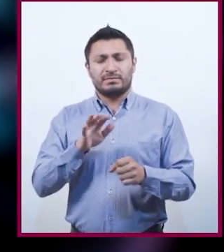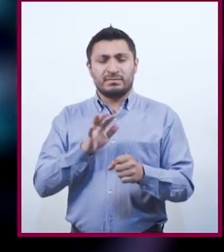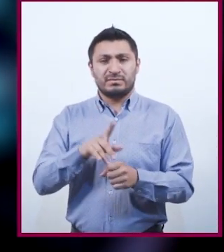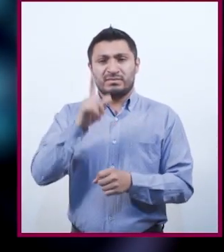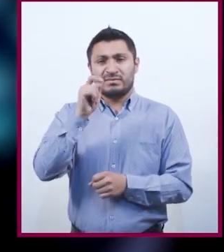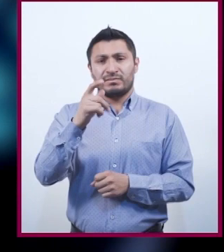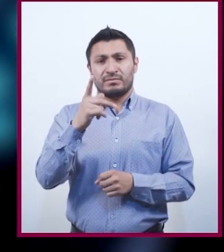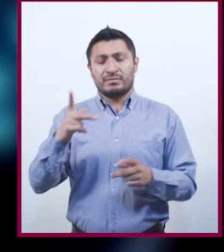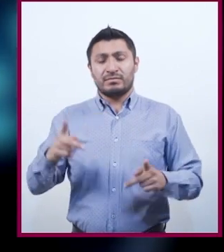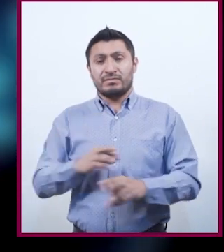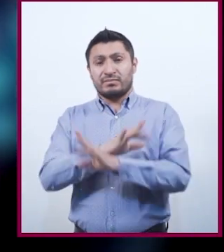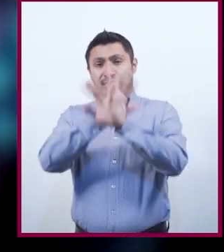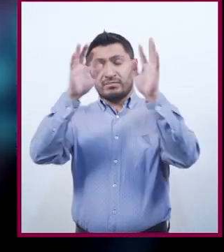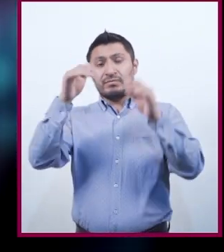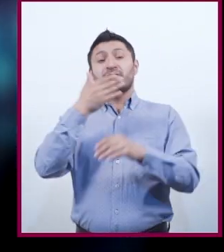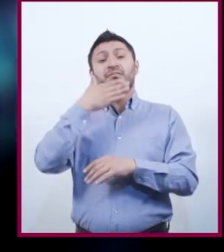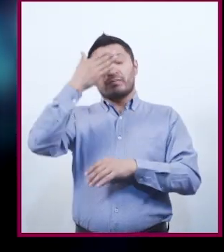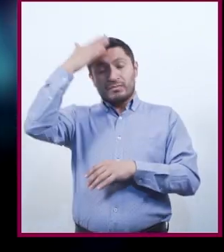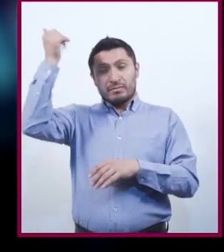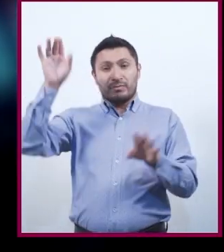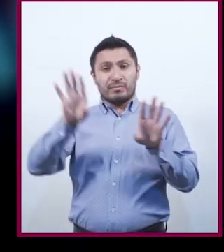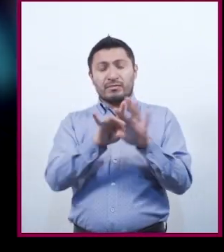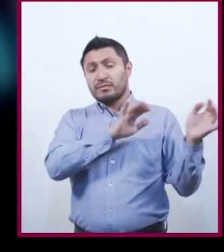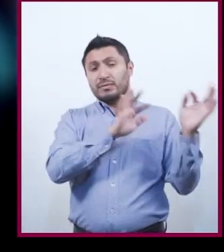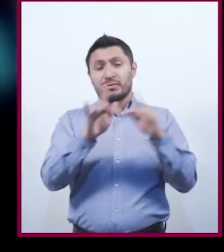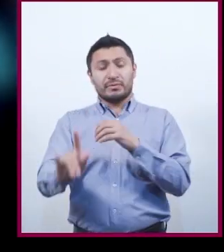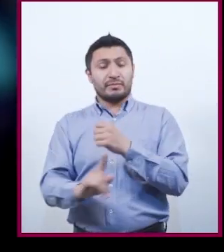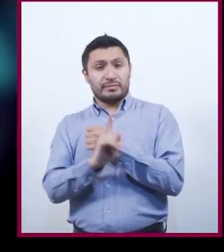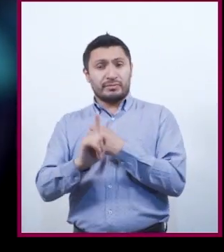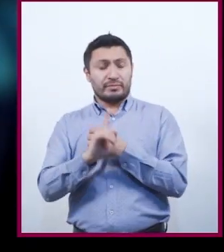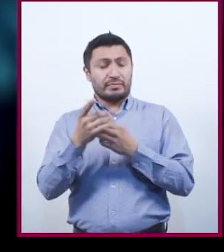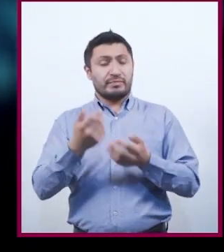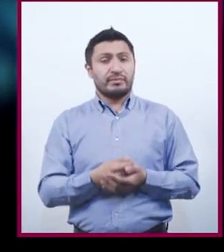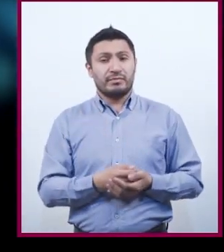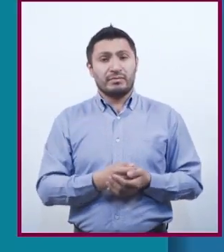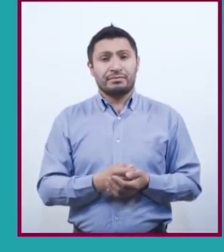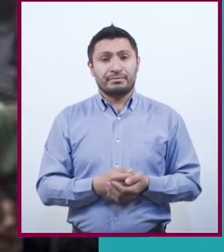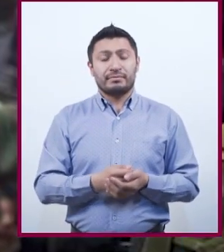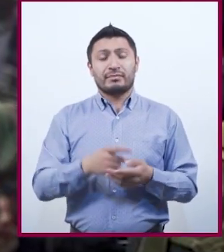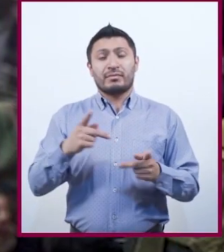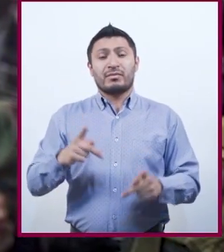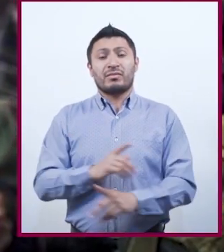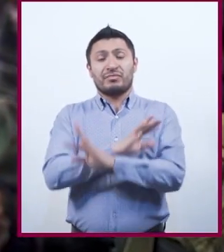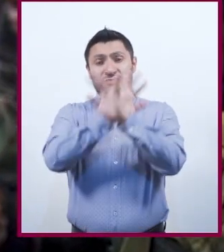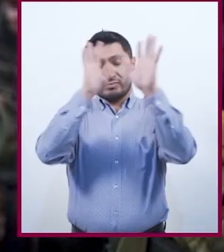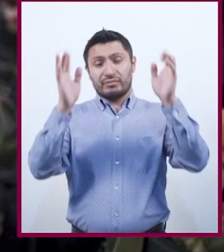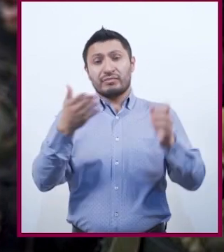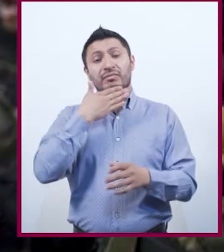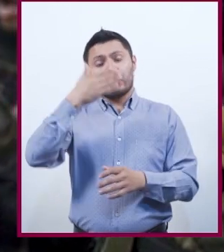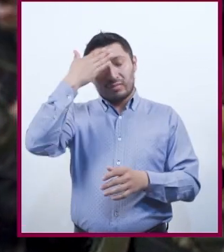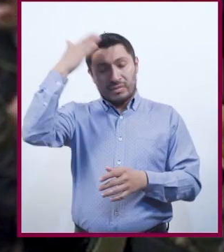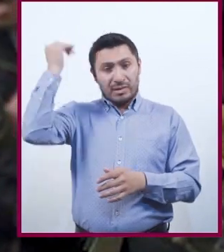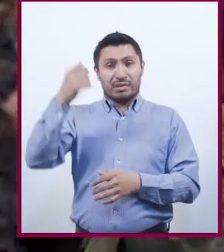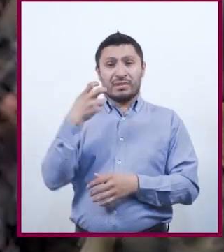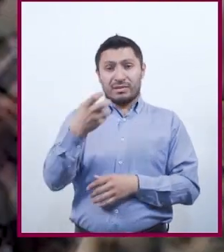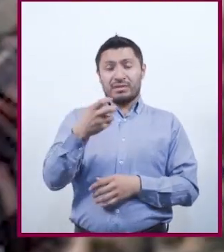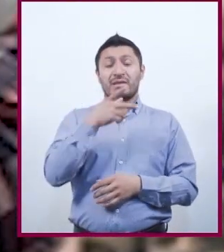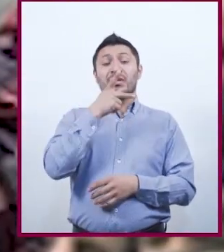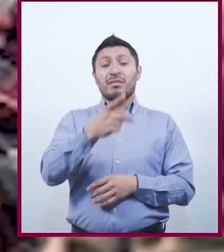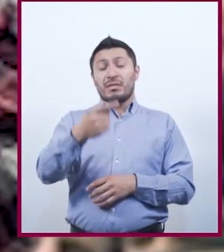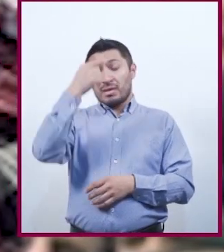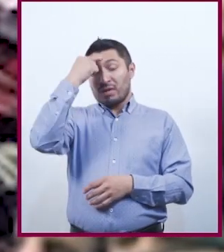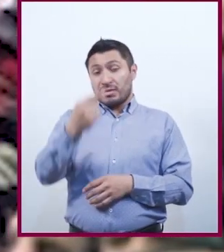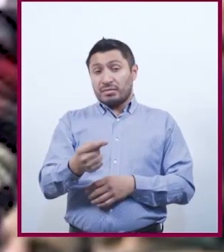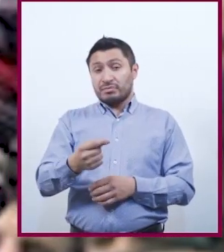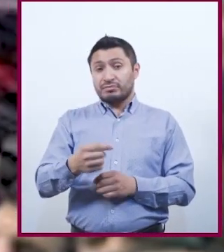¿Qué es la Primavera Árabe y cómo puede influir en el conflicto? Primavera Árabe es el término que se